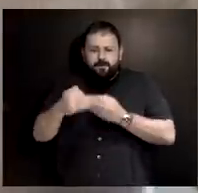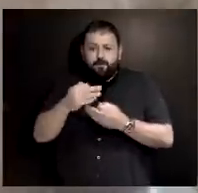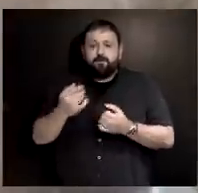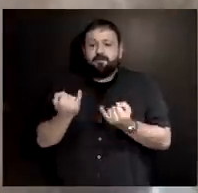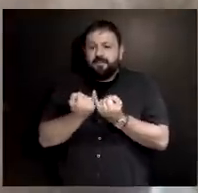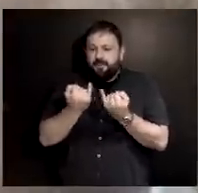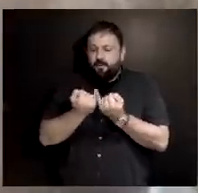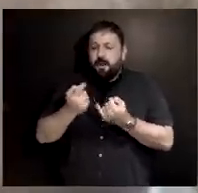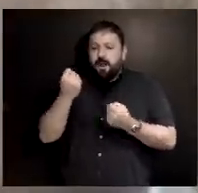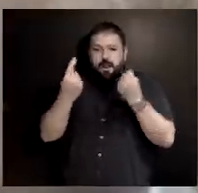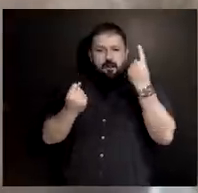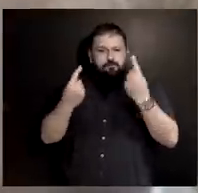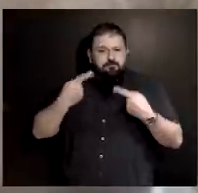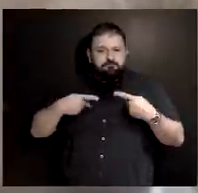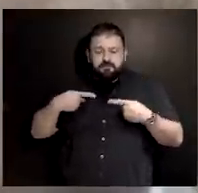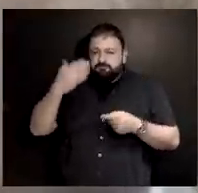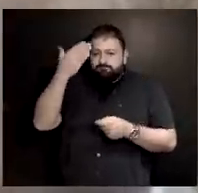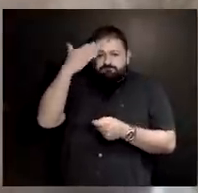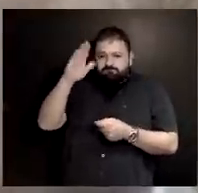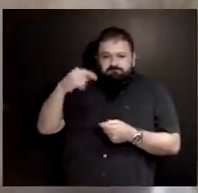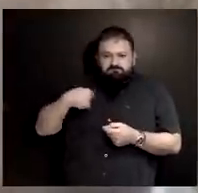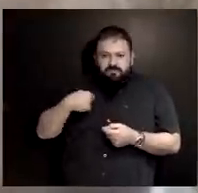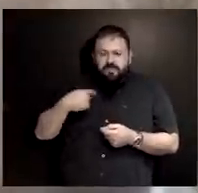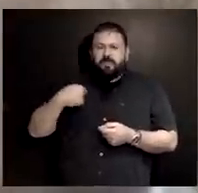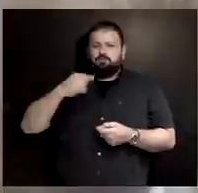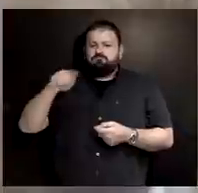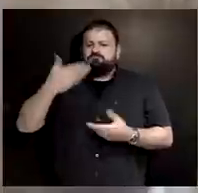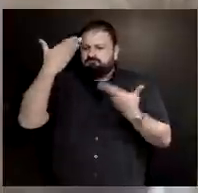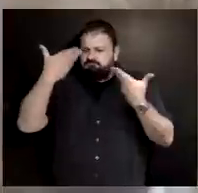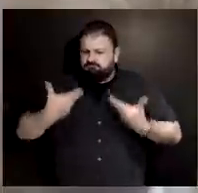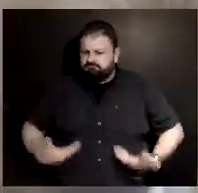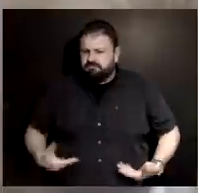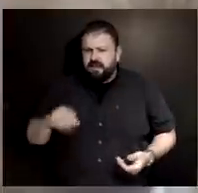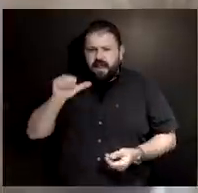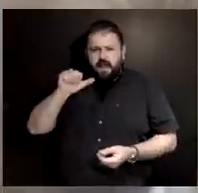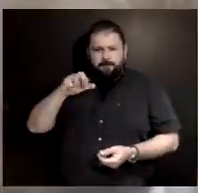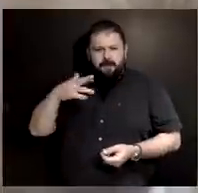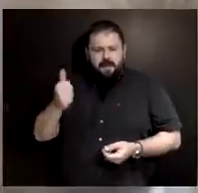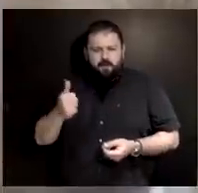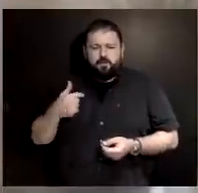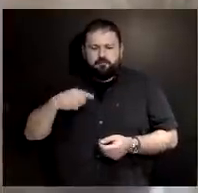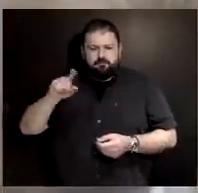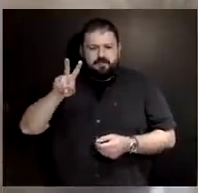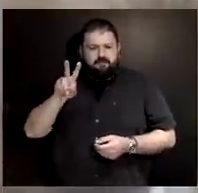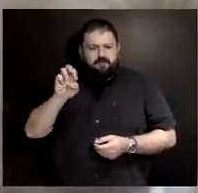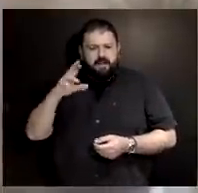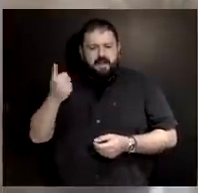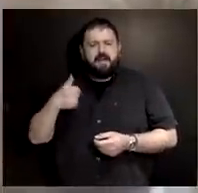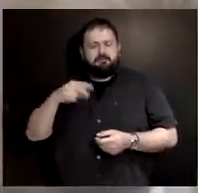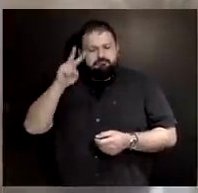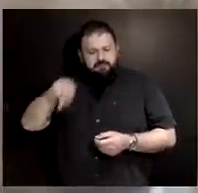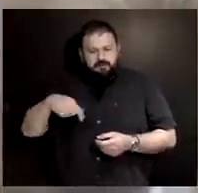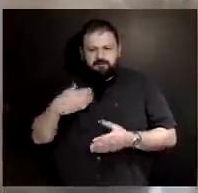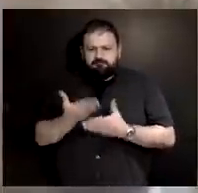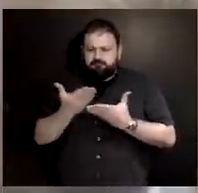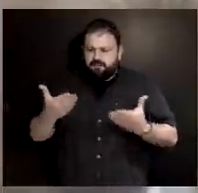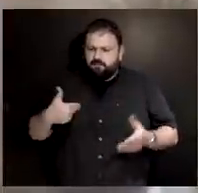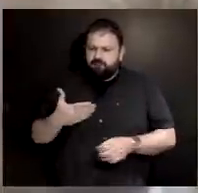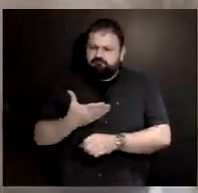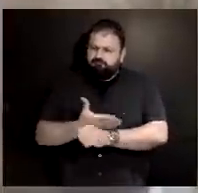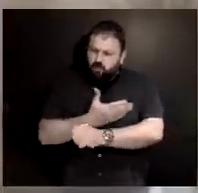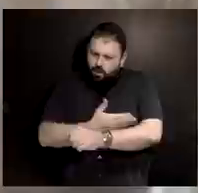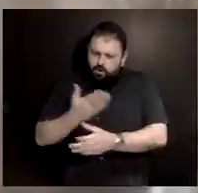me voy a presentar. Mi nombre es Amaury Vergara y tengo el enorme placer y el honor de ser su